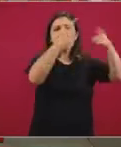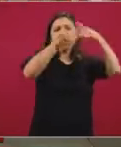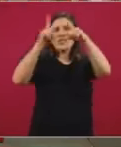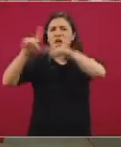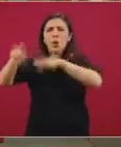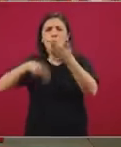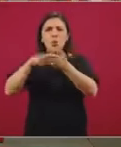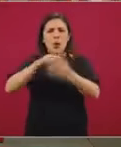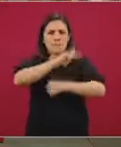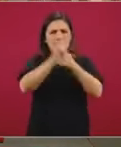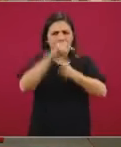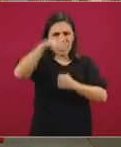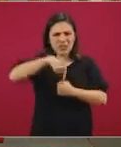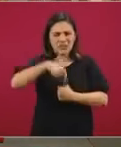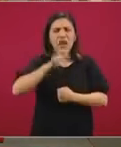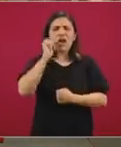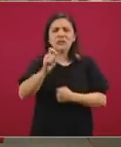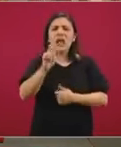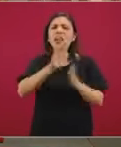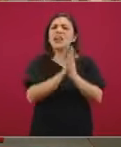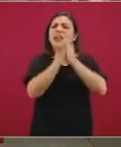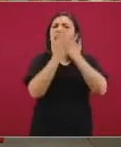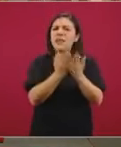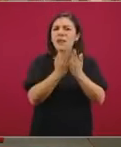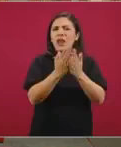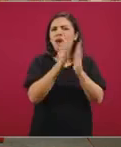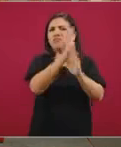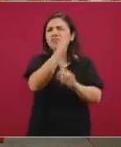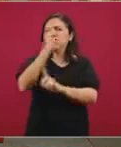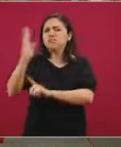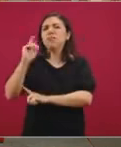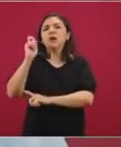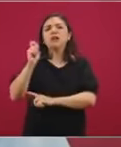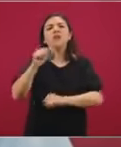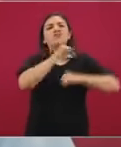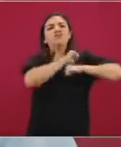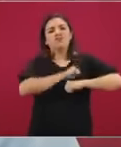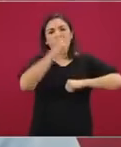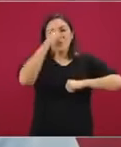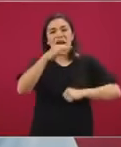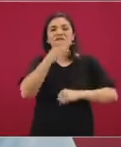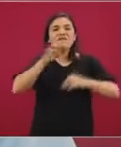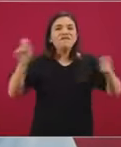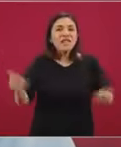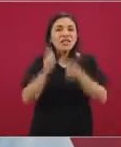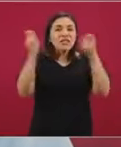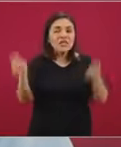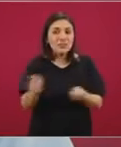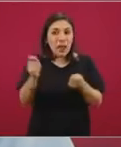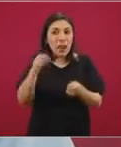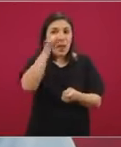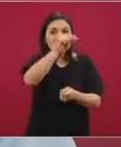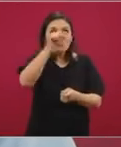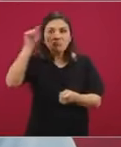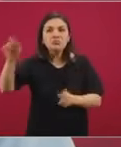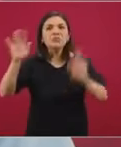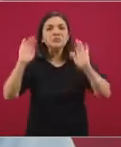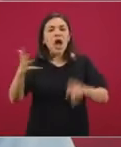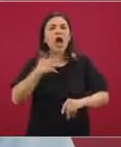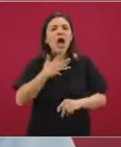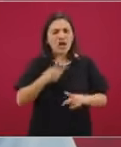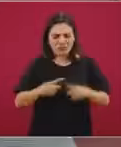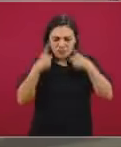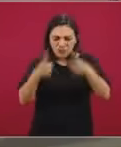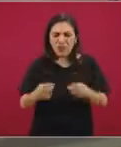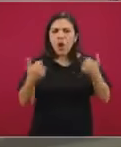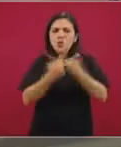país, que son librerías, por decirlo así, sede del festival. En la medida en que ya está